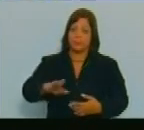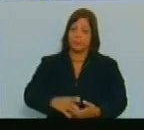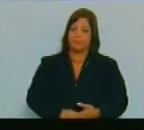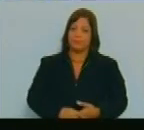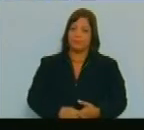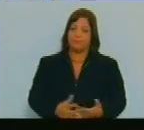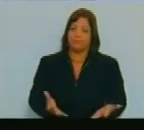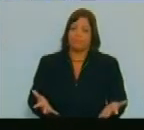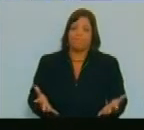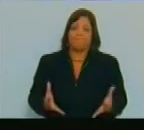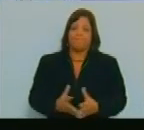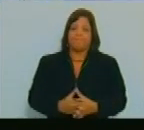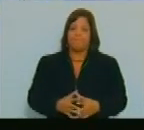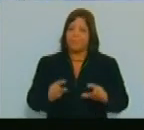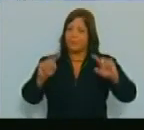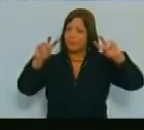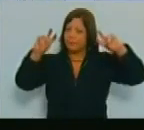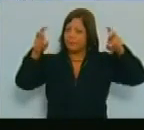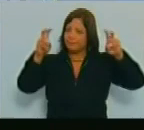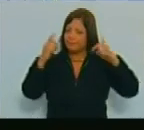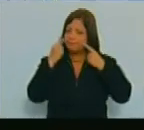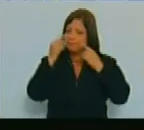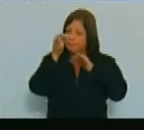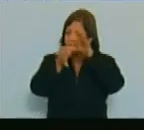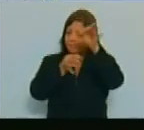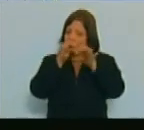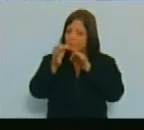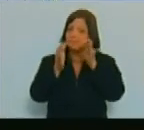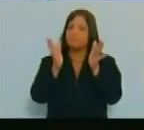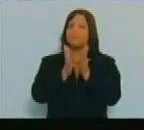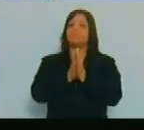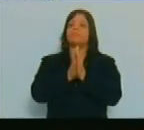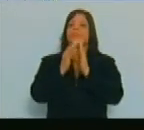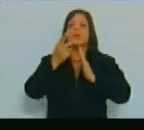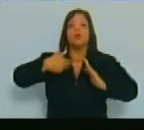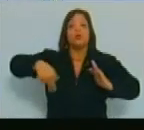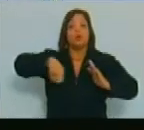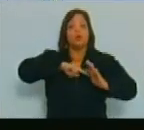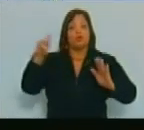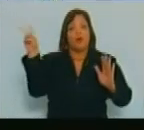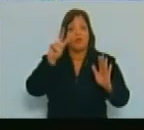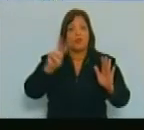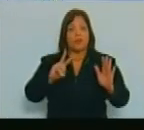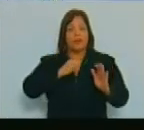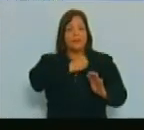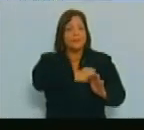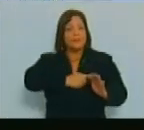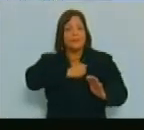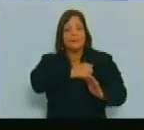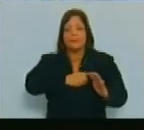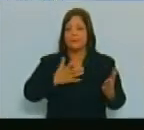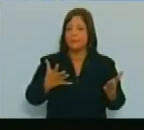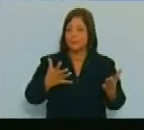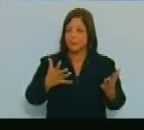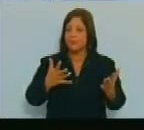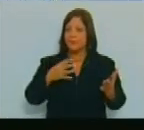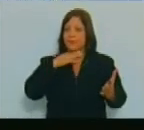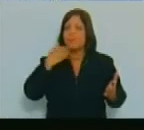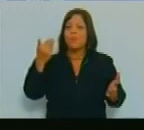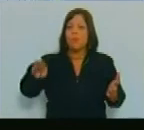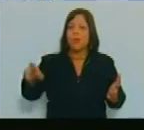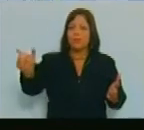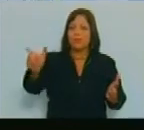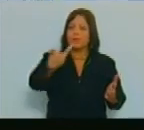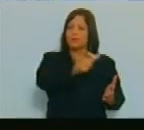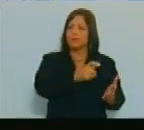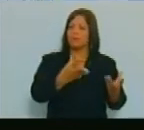y aquí quiero hacer un paréntesis donde nosotros como venezolanos lamentamos profundamente la muerte de